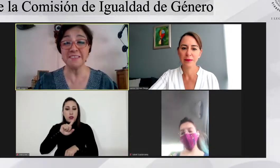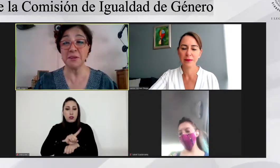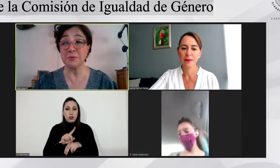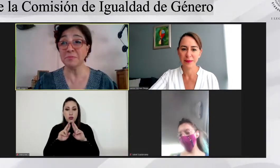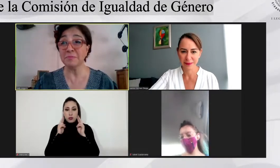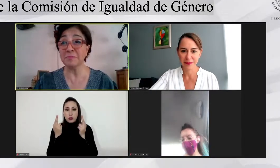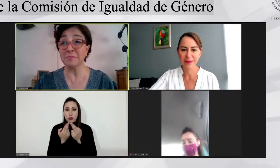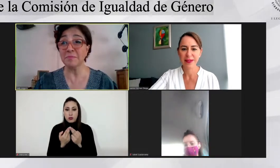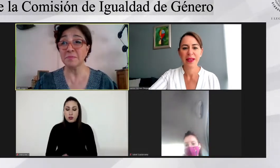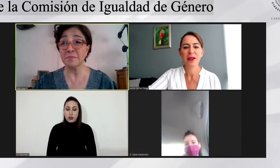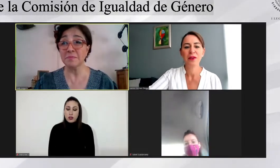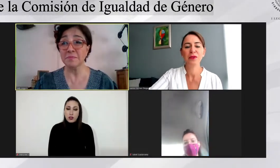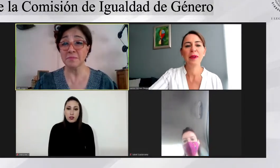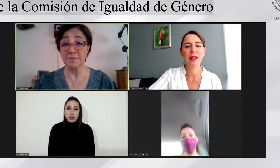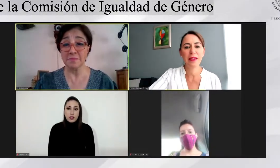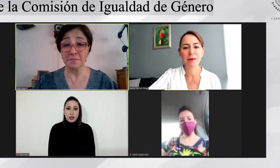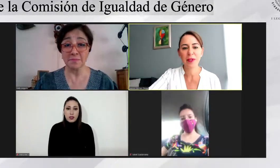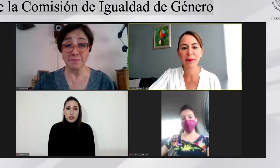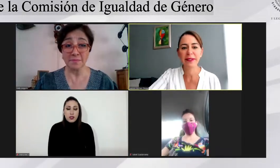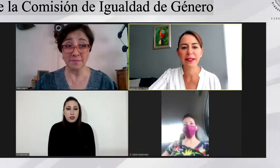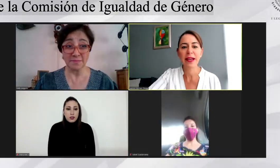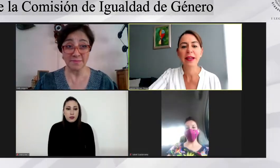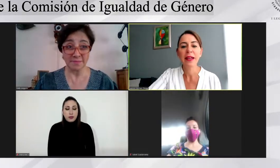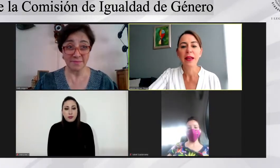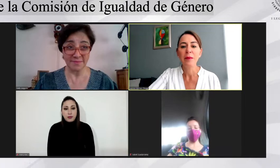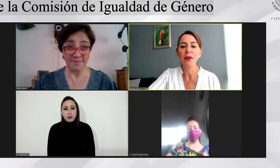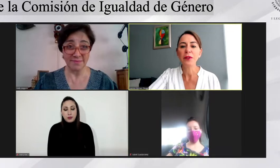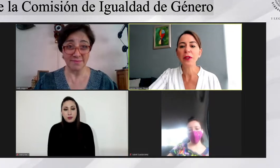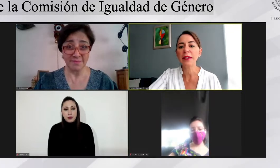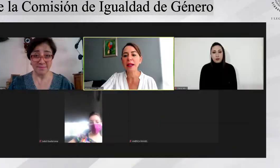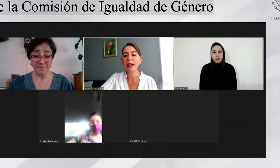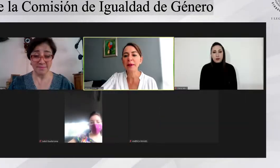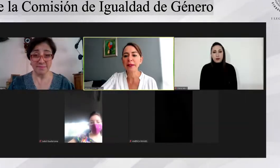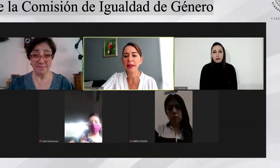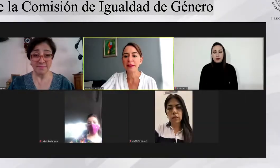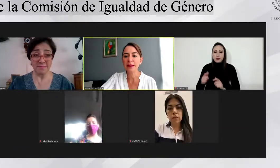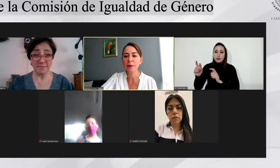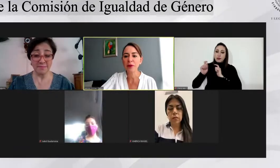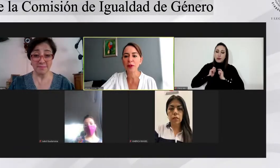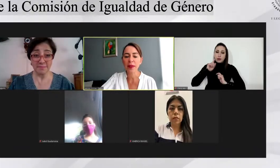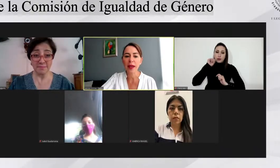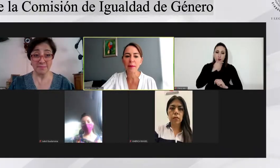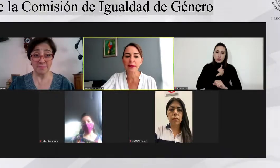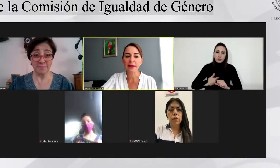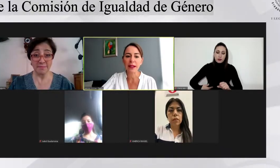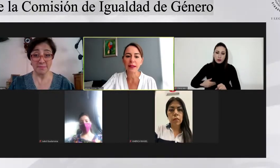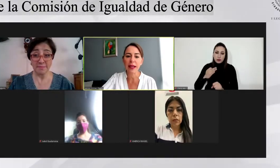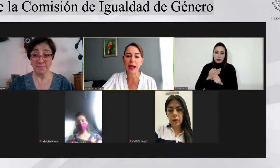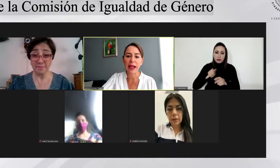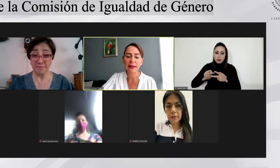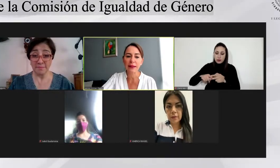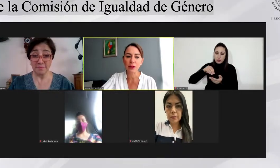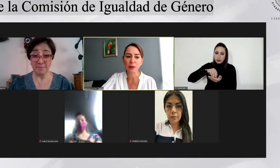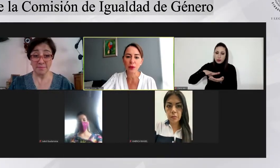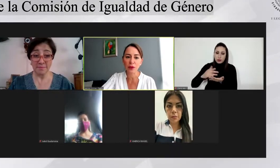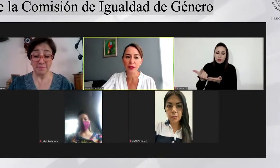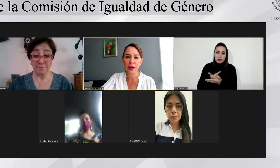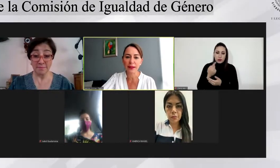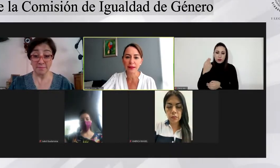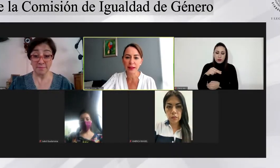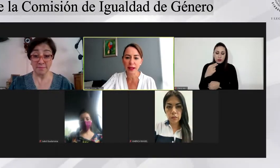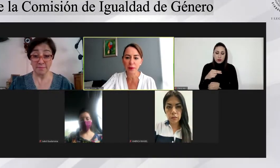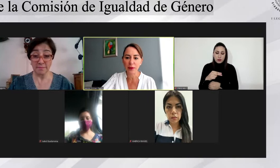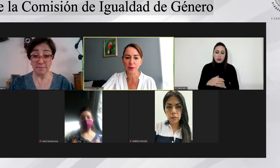dar inicio. Buena, diputada presidenta. Por instrucciones de la presidencia, se procede a pasar lista a las y los